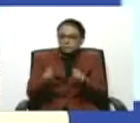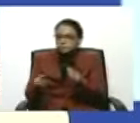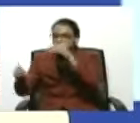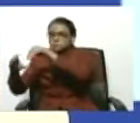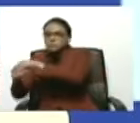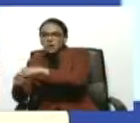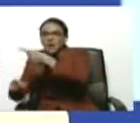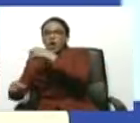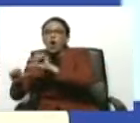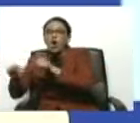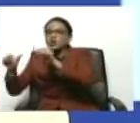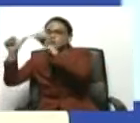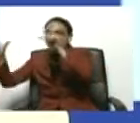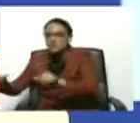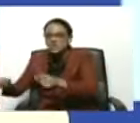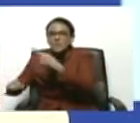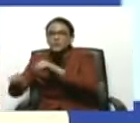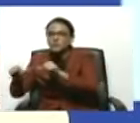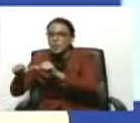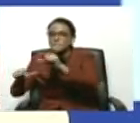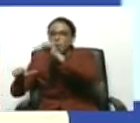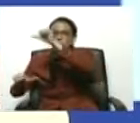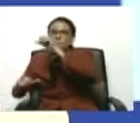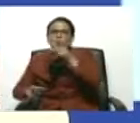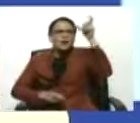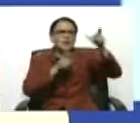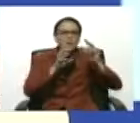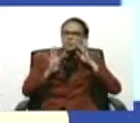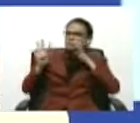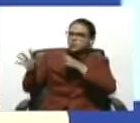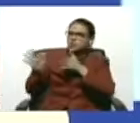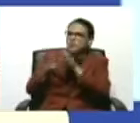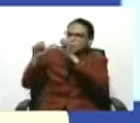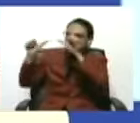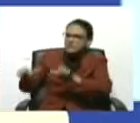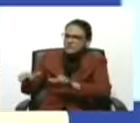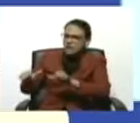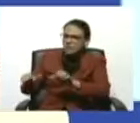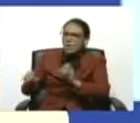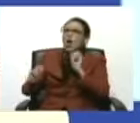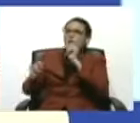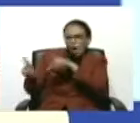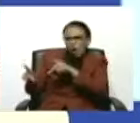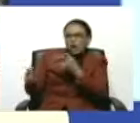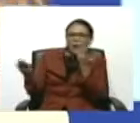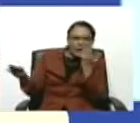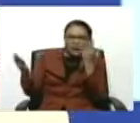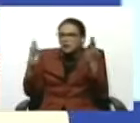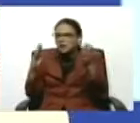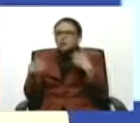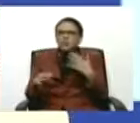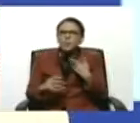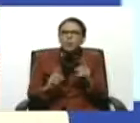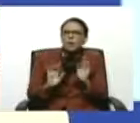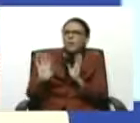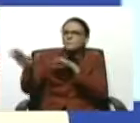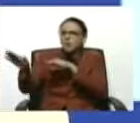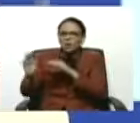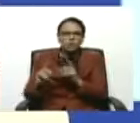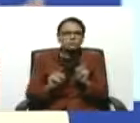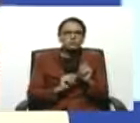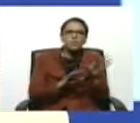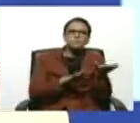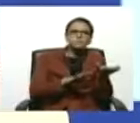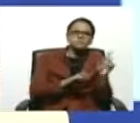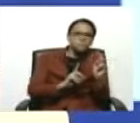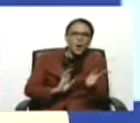más y la gente comenzó a confiar más y apoyarse en ese Libre Mercado y después de 7 años de